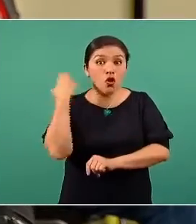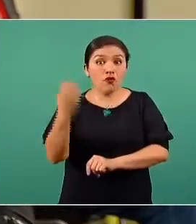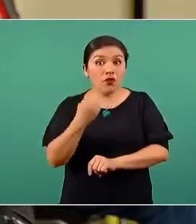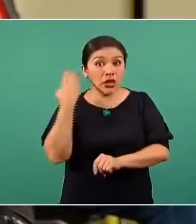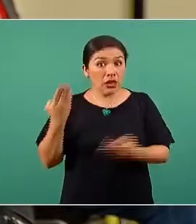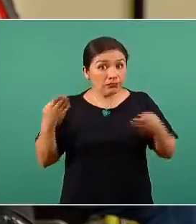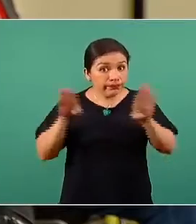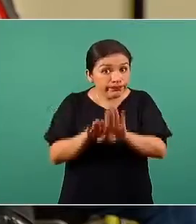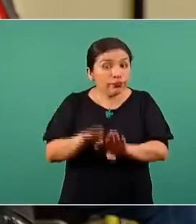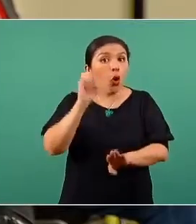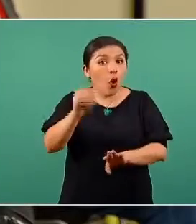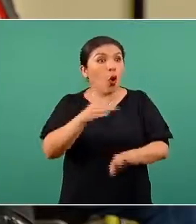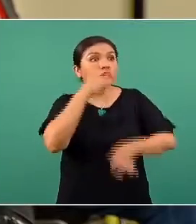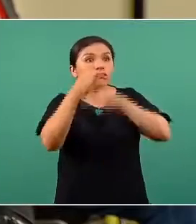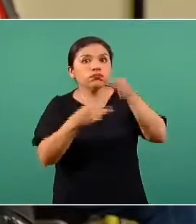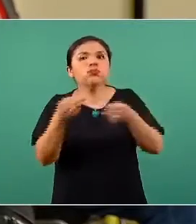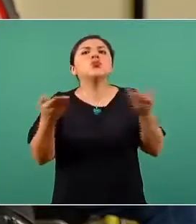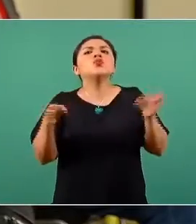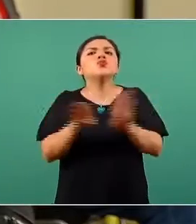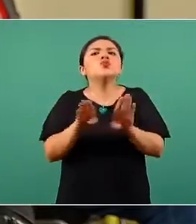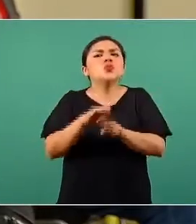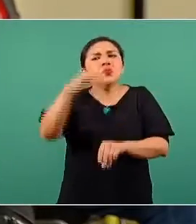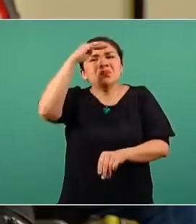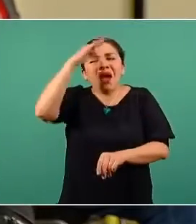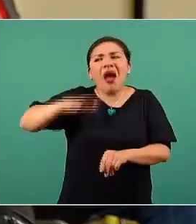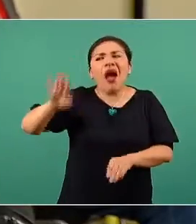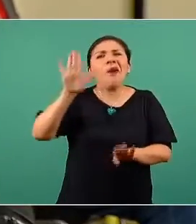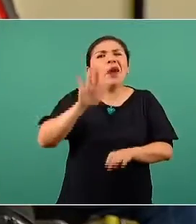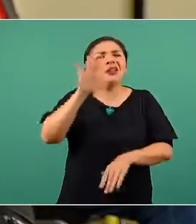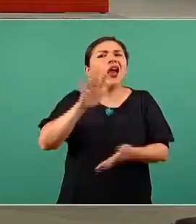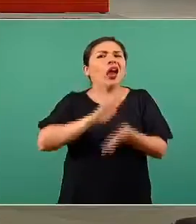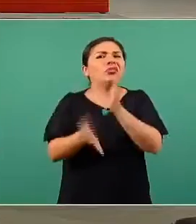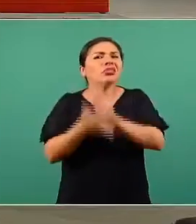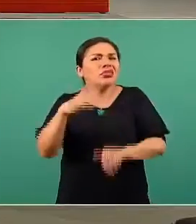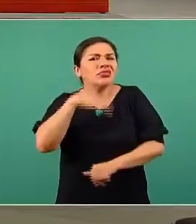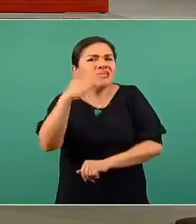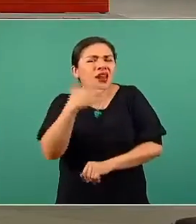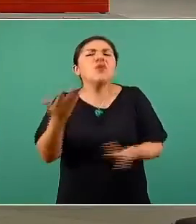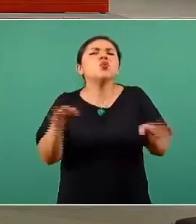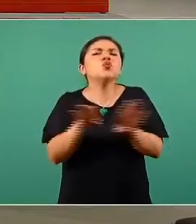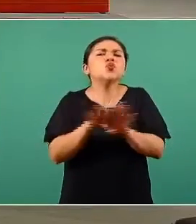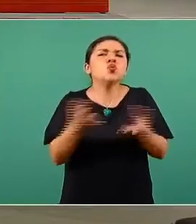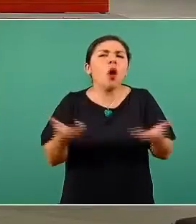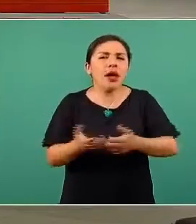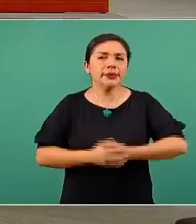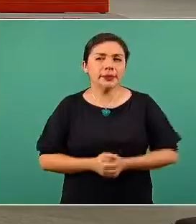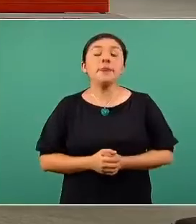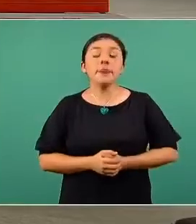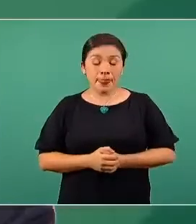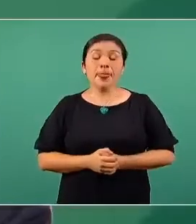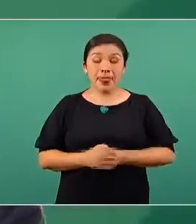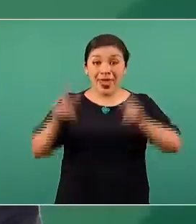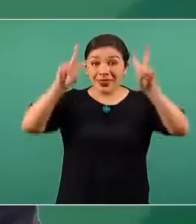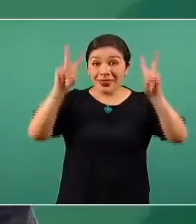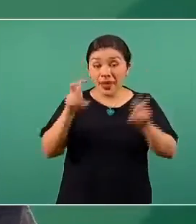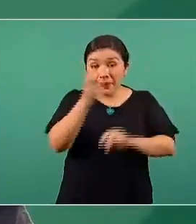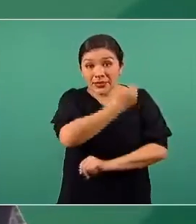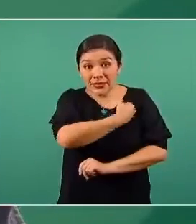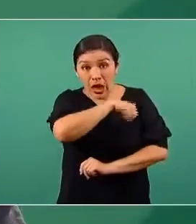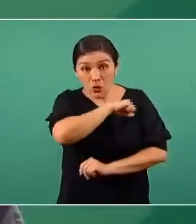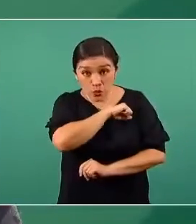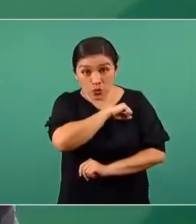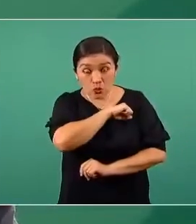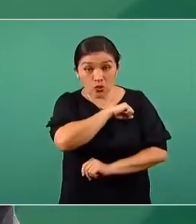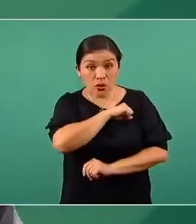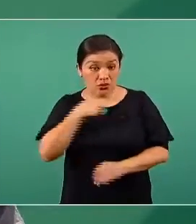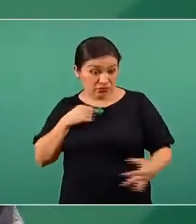como propaganda. Sí. No sé, ¿cómo se vería esta situación? Gracias. ¿Cómo no? Los temas de salud no